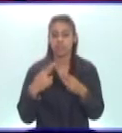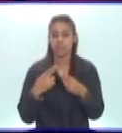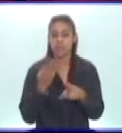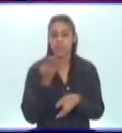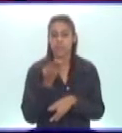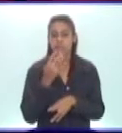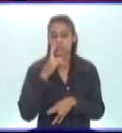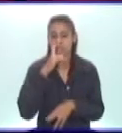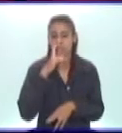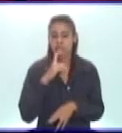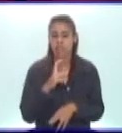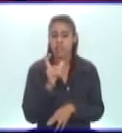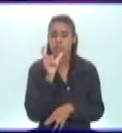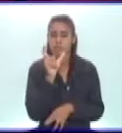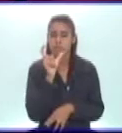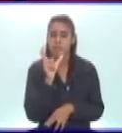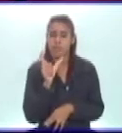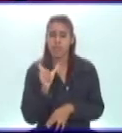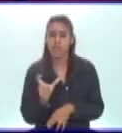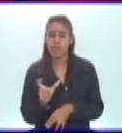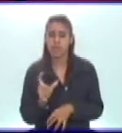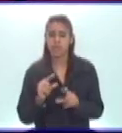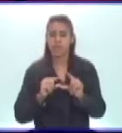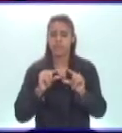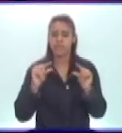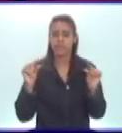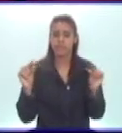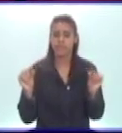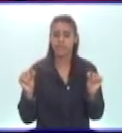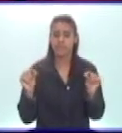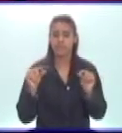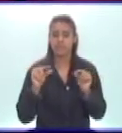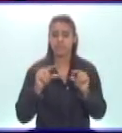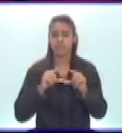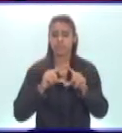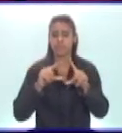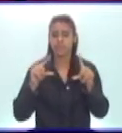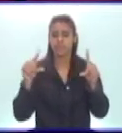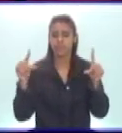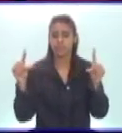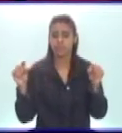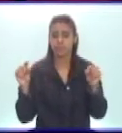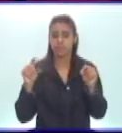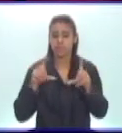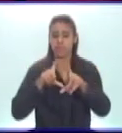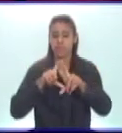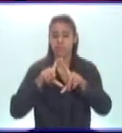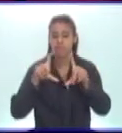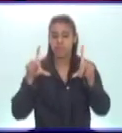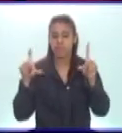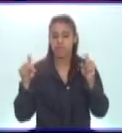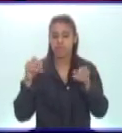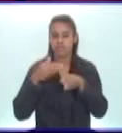niño que utilice las palabras dadas en frases, oraciones y textos variados,